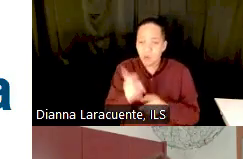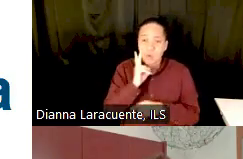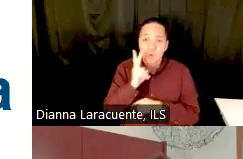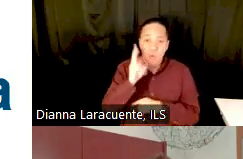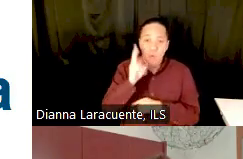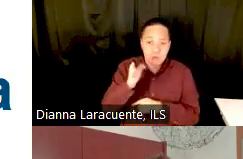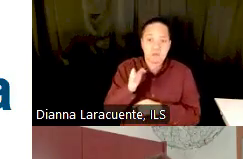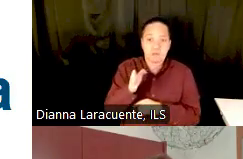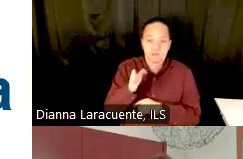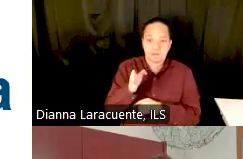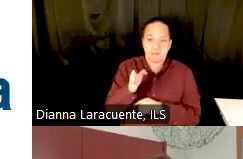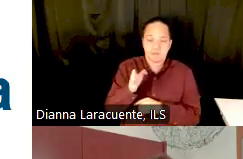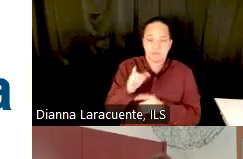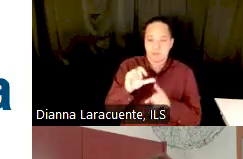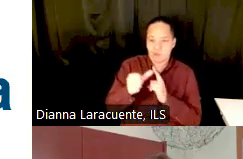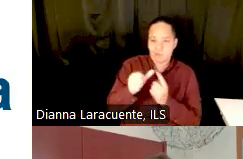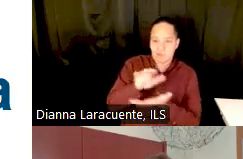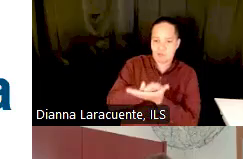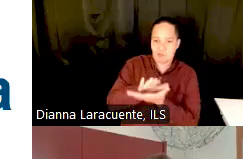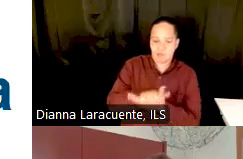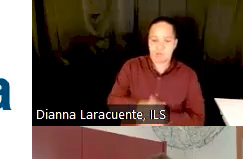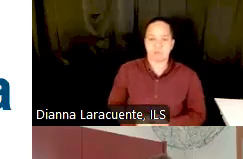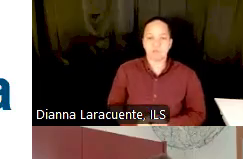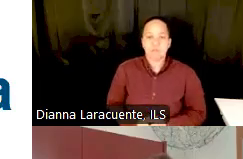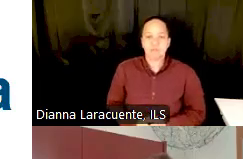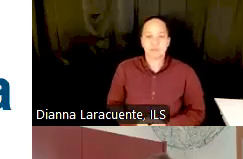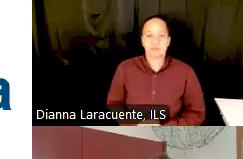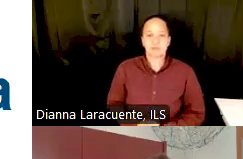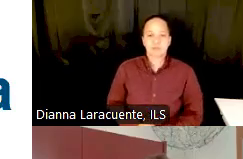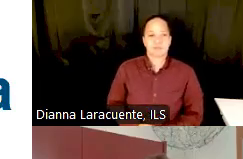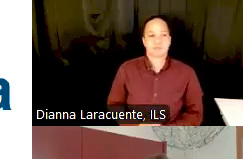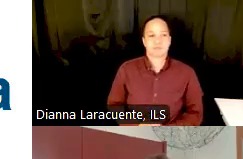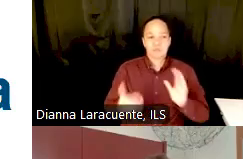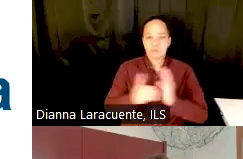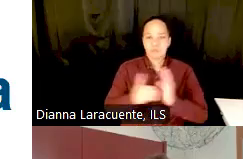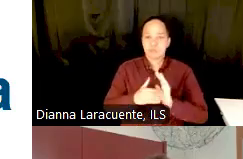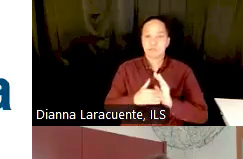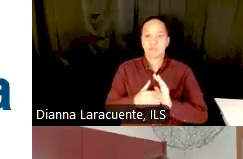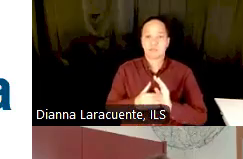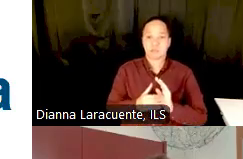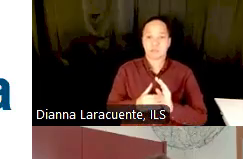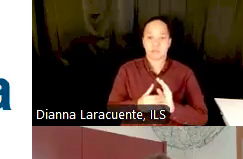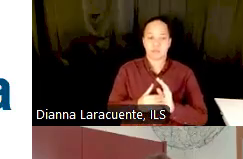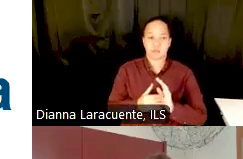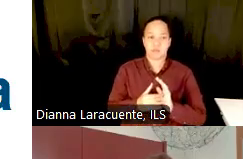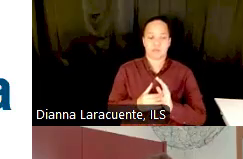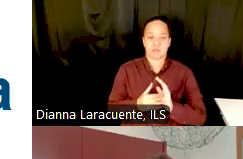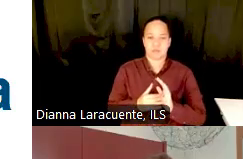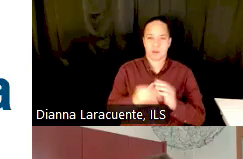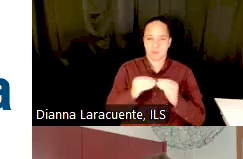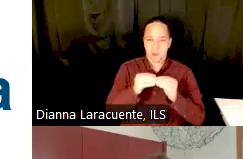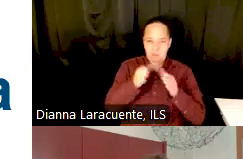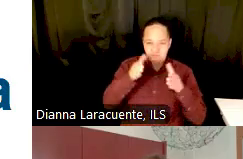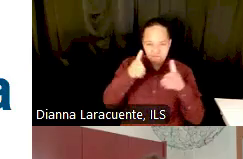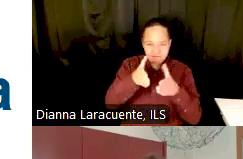nuestro ambiente escolar. Volvemos a lo mismo, de una manera más concentrada.